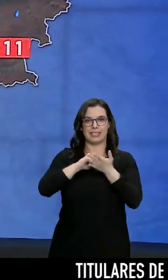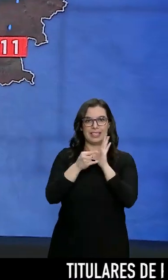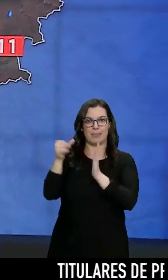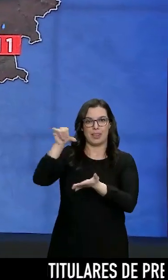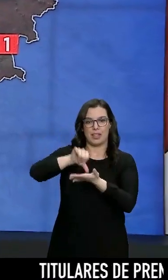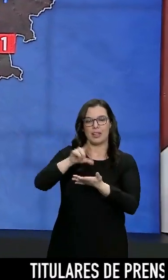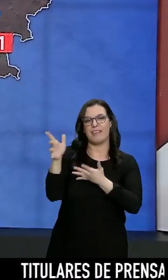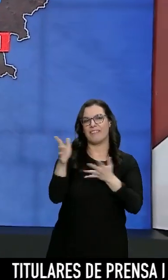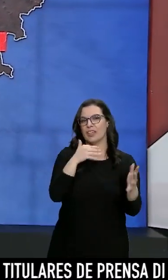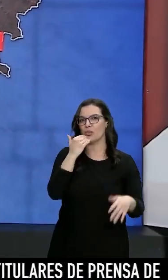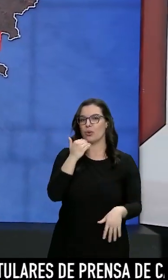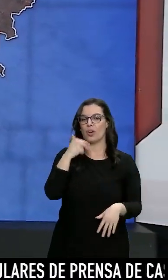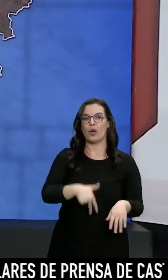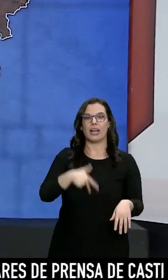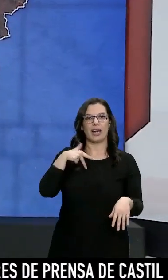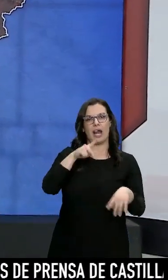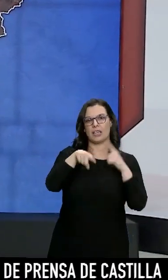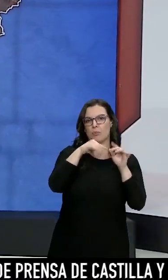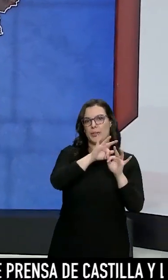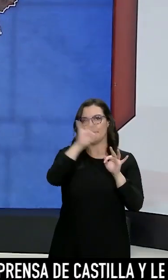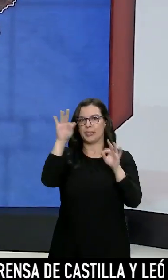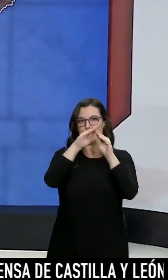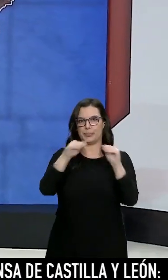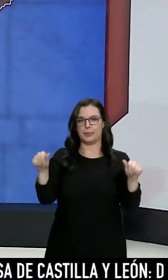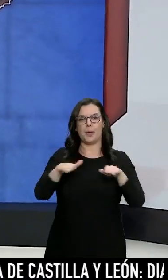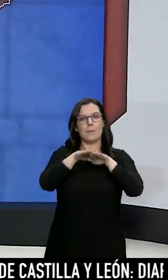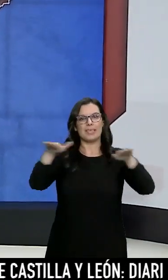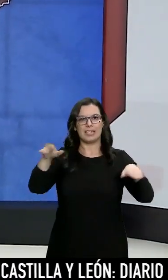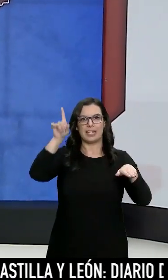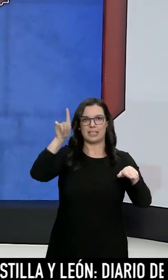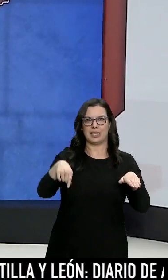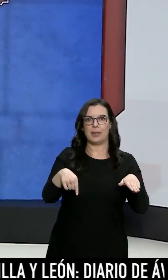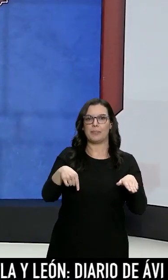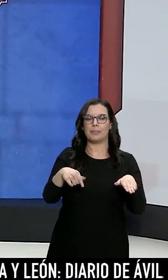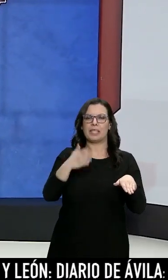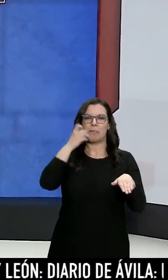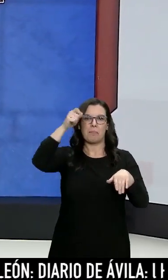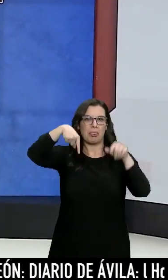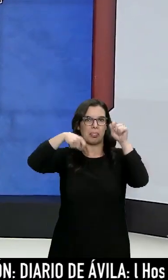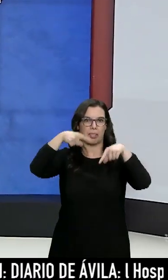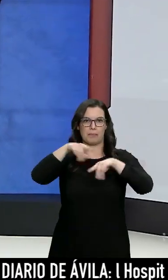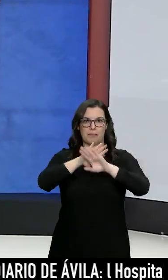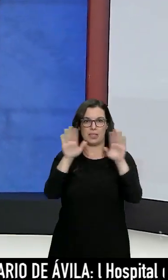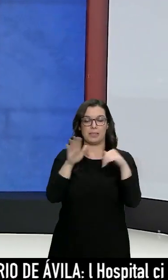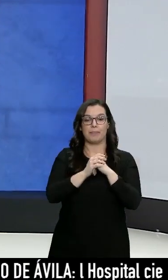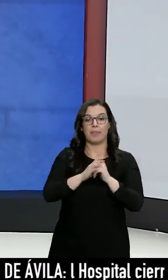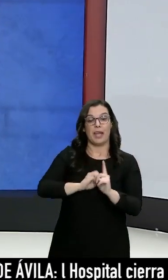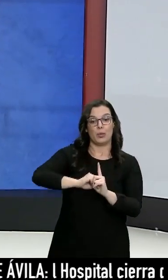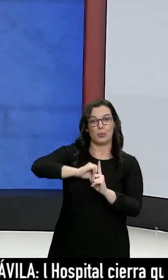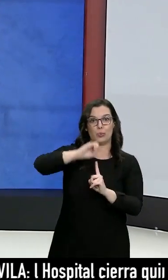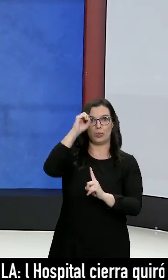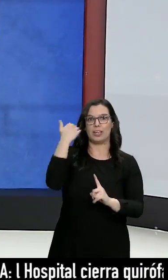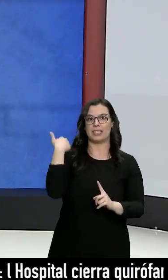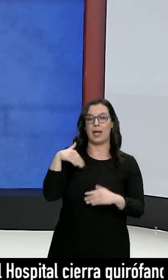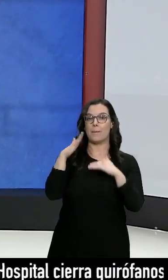rachas de viento, pero en general van a ir perdiendo fuerza. Ya en la meseta también, en caso de caer, serían 4 gotas. Están subiendo las temperaturas.